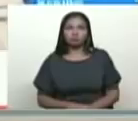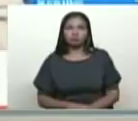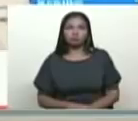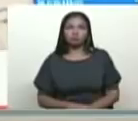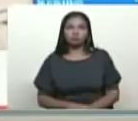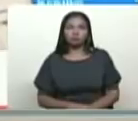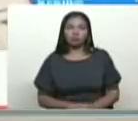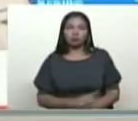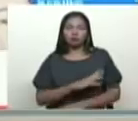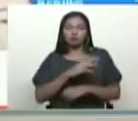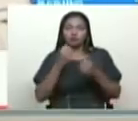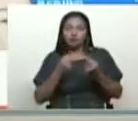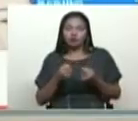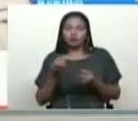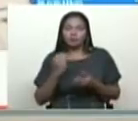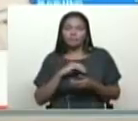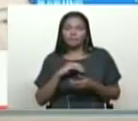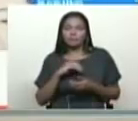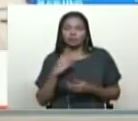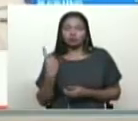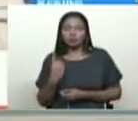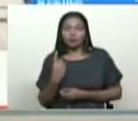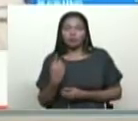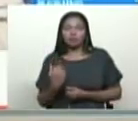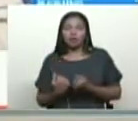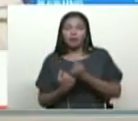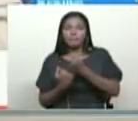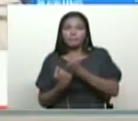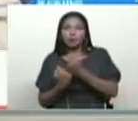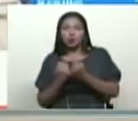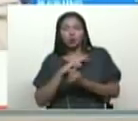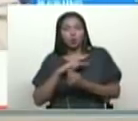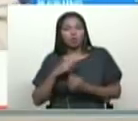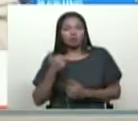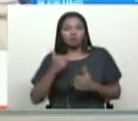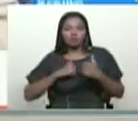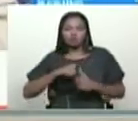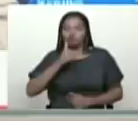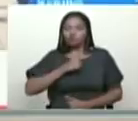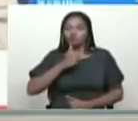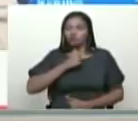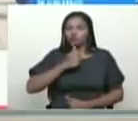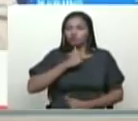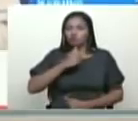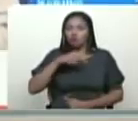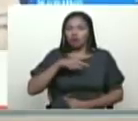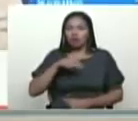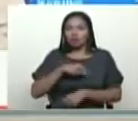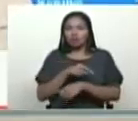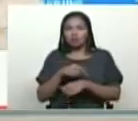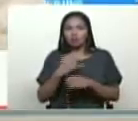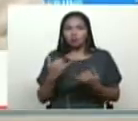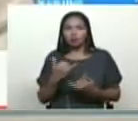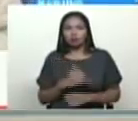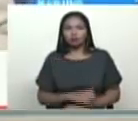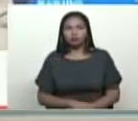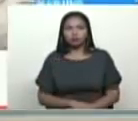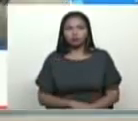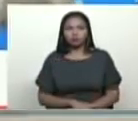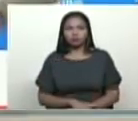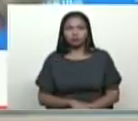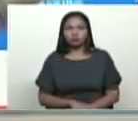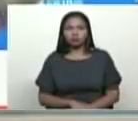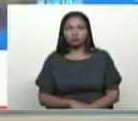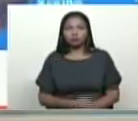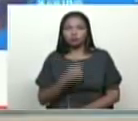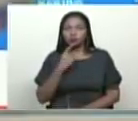Son tan poderosas que son las que sostienen la resistencia del pueblo venezolano en esta etapa. Lo